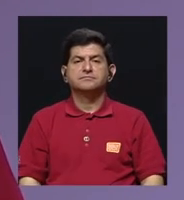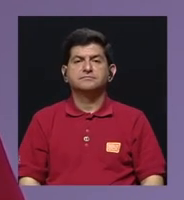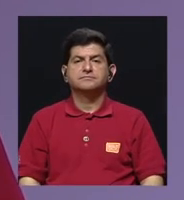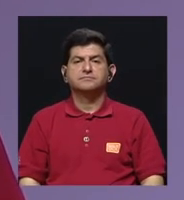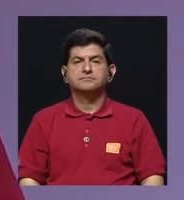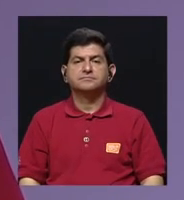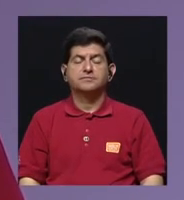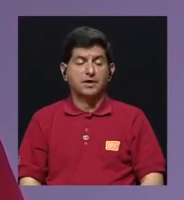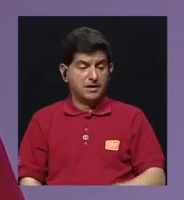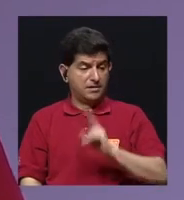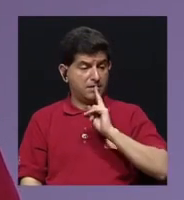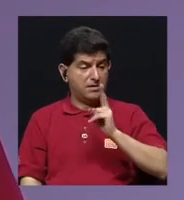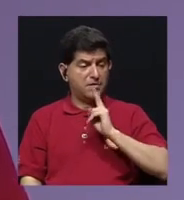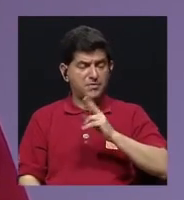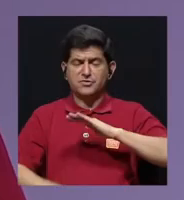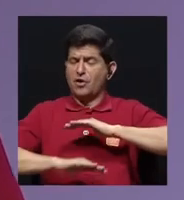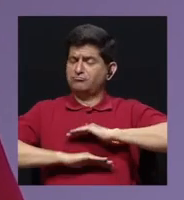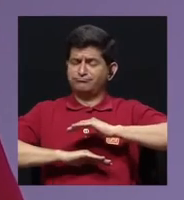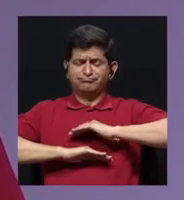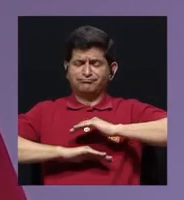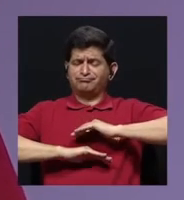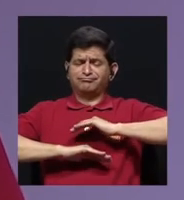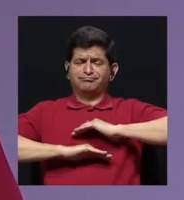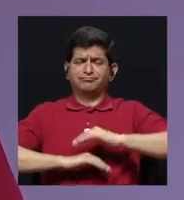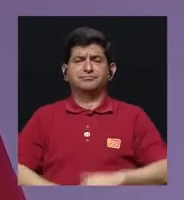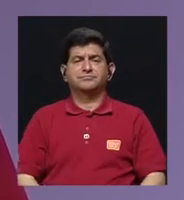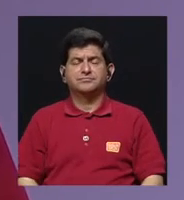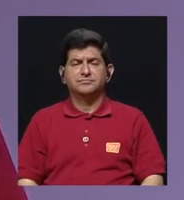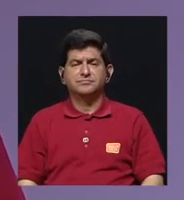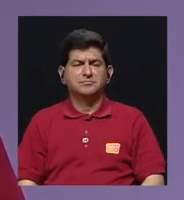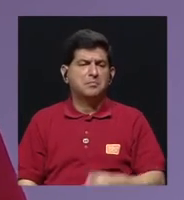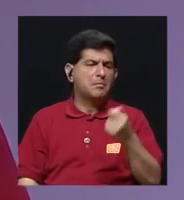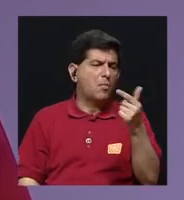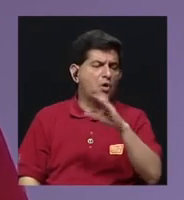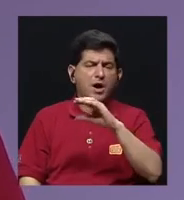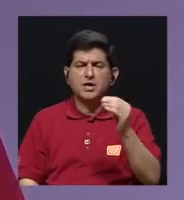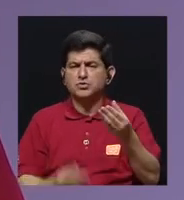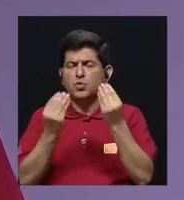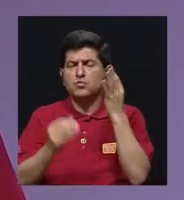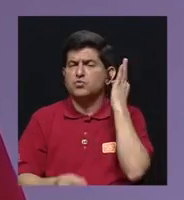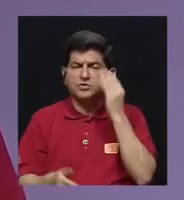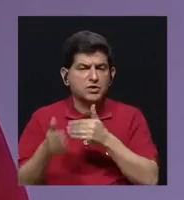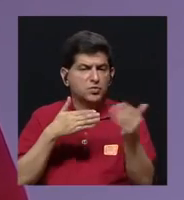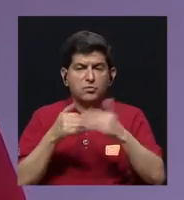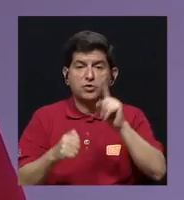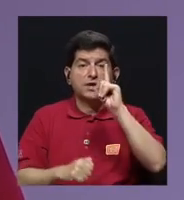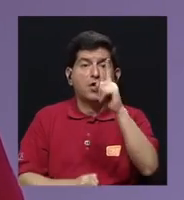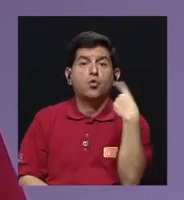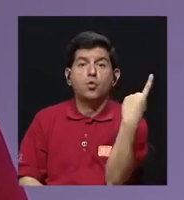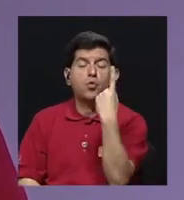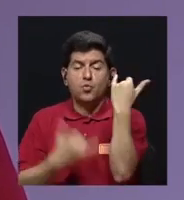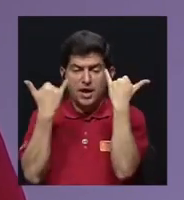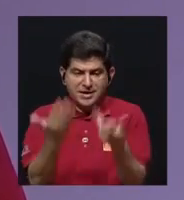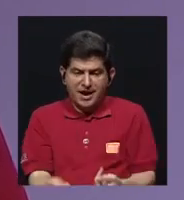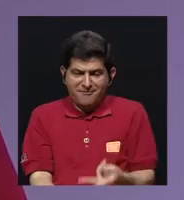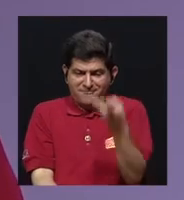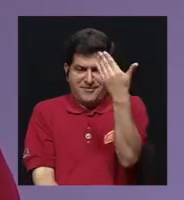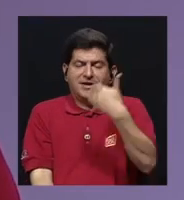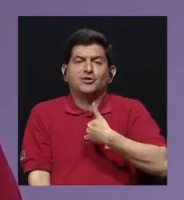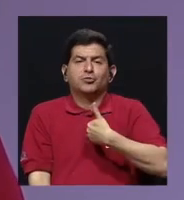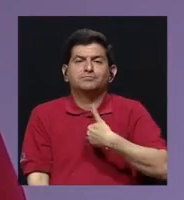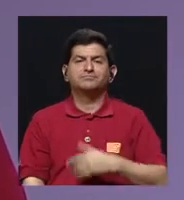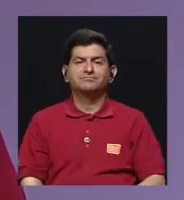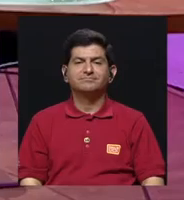sido realmente muy satisfactorio. Poquitas o muchas mujeres, no importa, una que sea, vale la pena. Y en